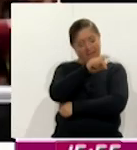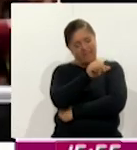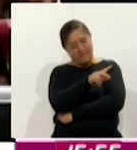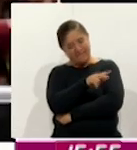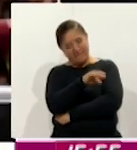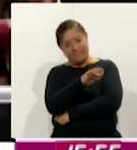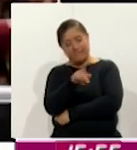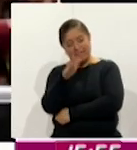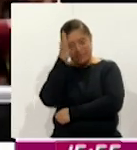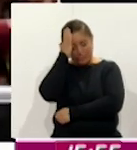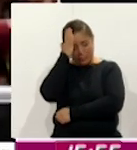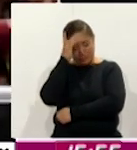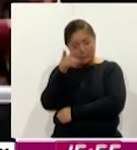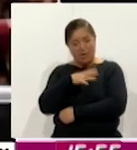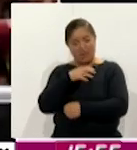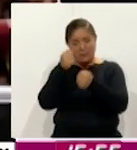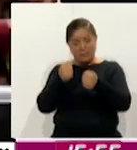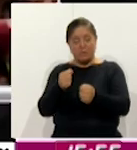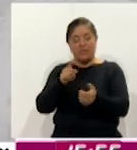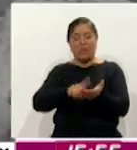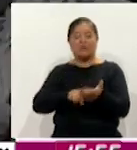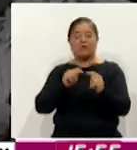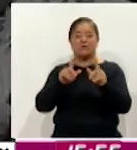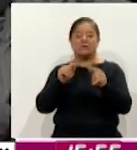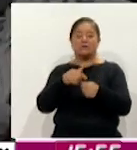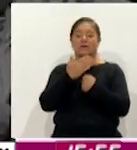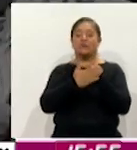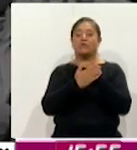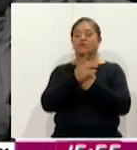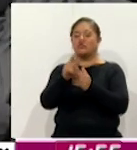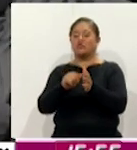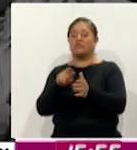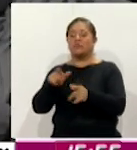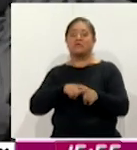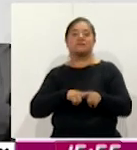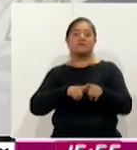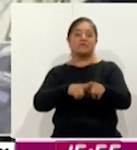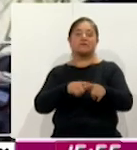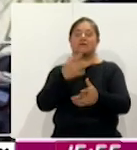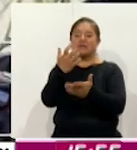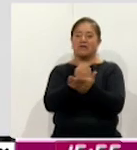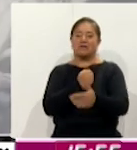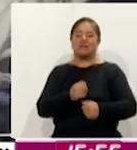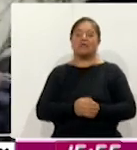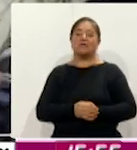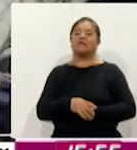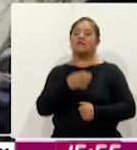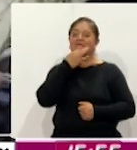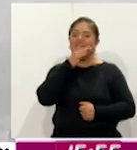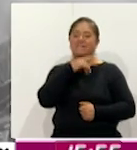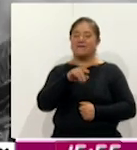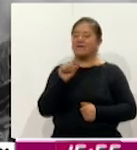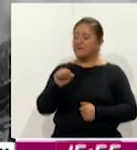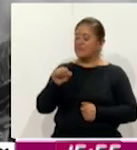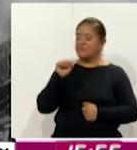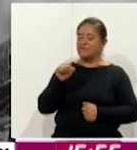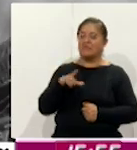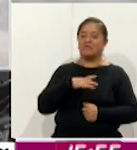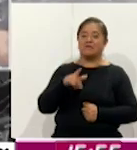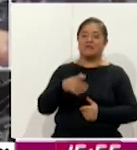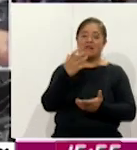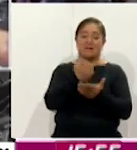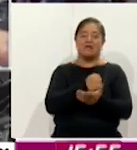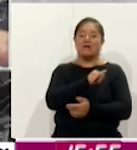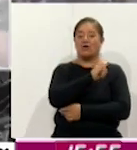pelea internacional que se verificará en Tlaxcala el próximo mes, sigue de la mano de la victoria en función celebrada el fin de semana. Obtuvo el triunfo